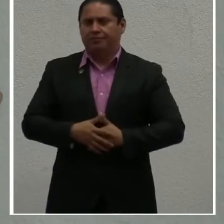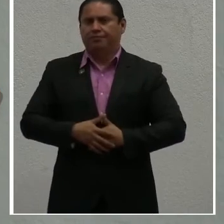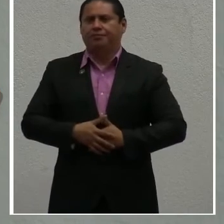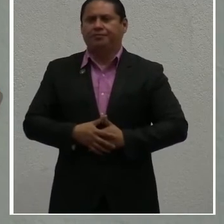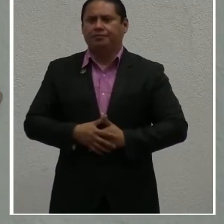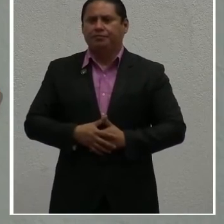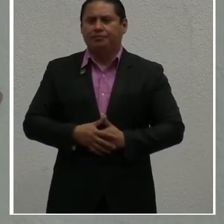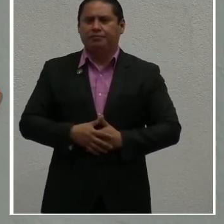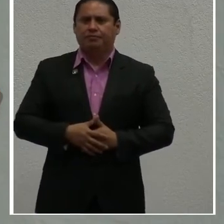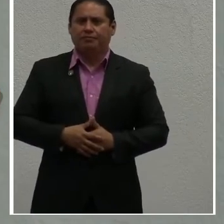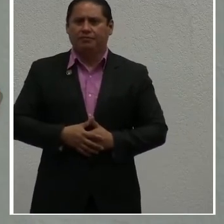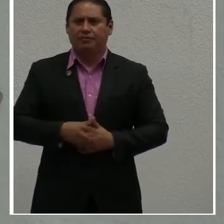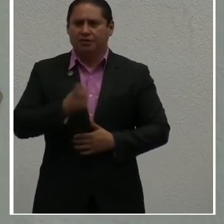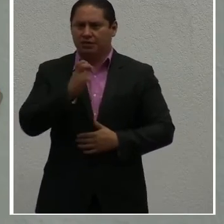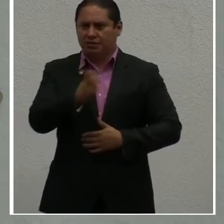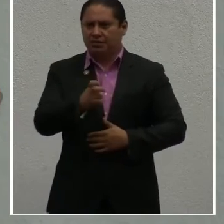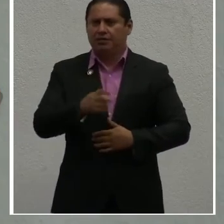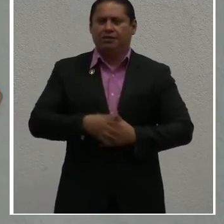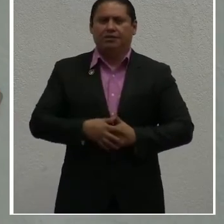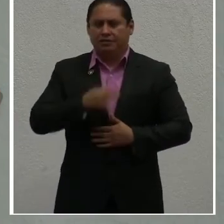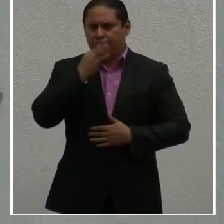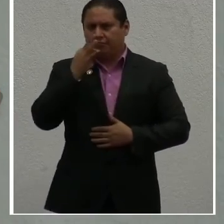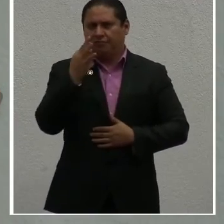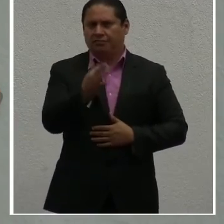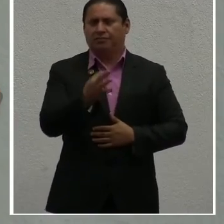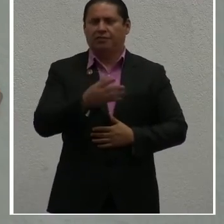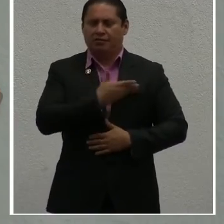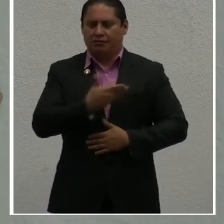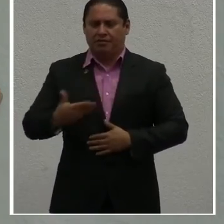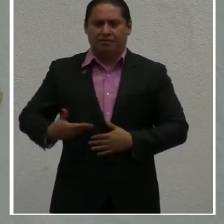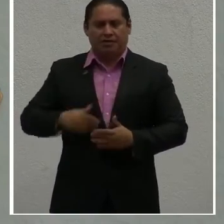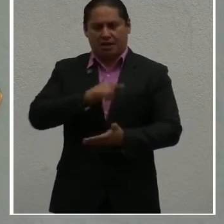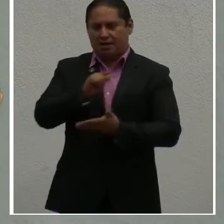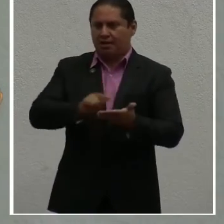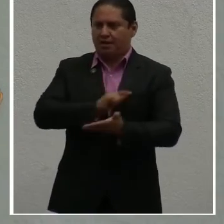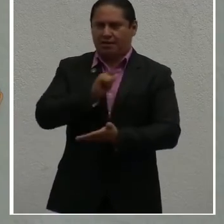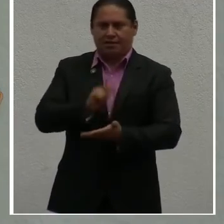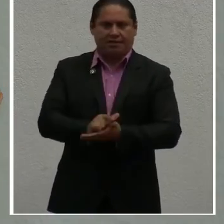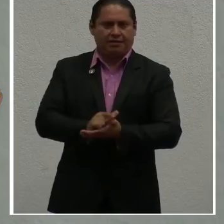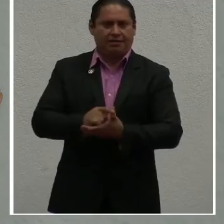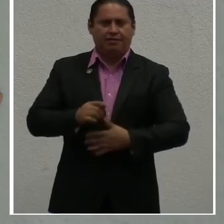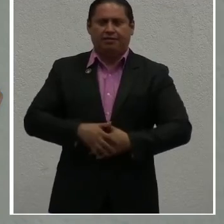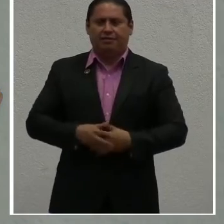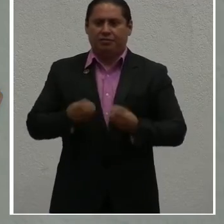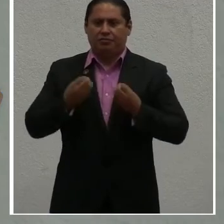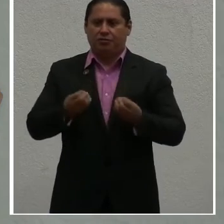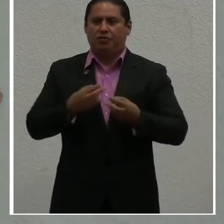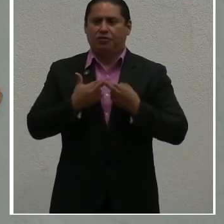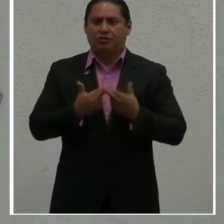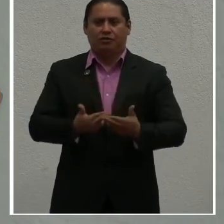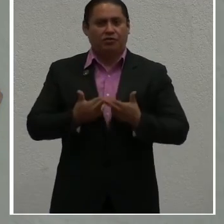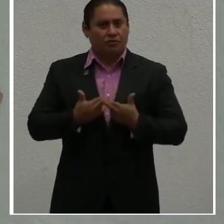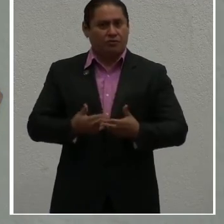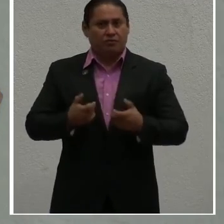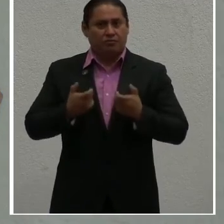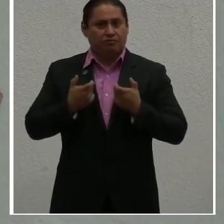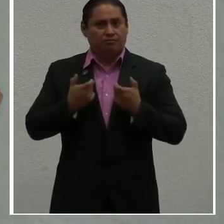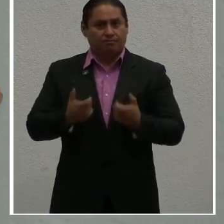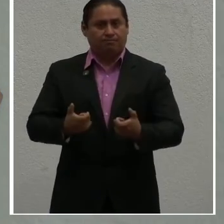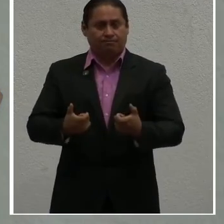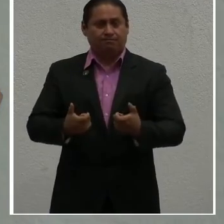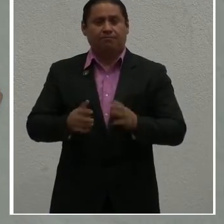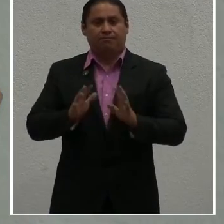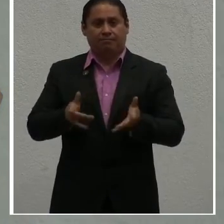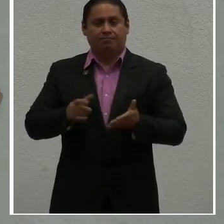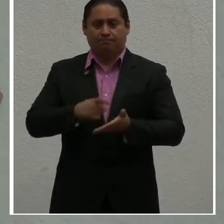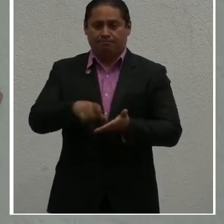Y es lo que me decía el presidente, y que lo que él quiere es hacerlo legal, porque hay muchos recursos, muchos dineros que se cobran y se los